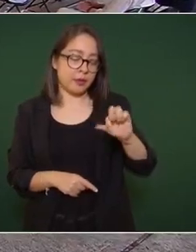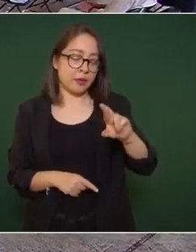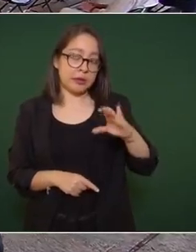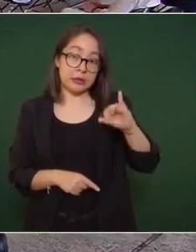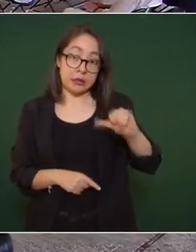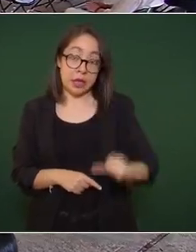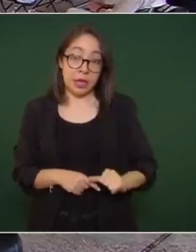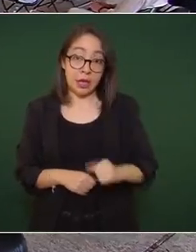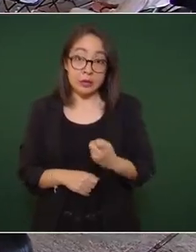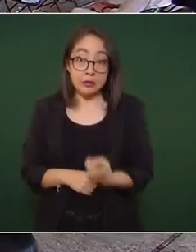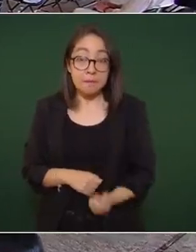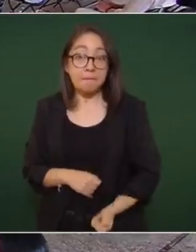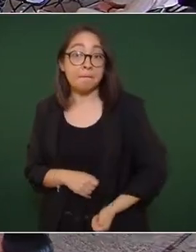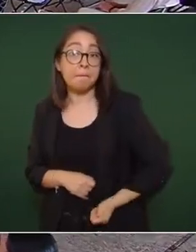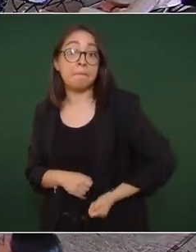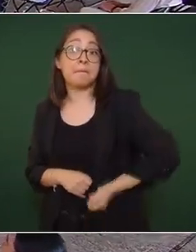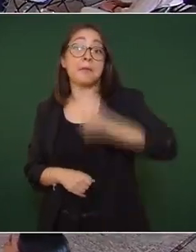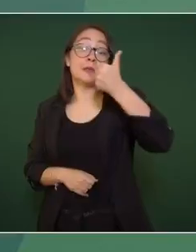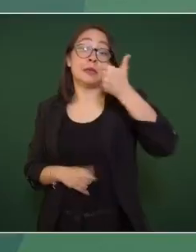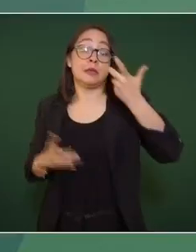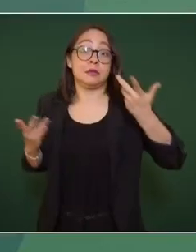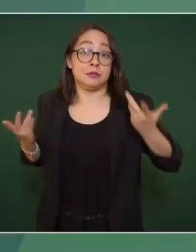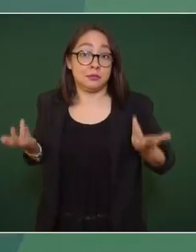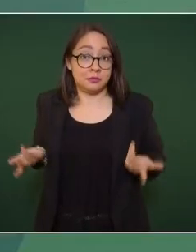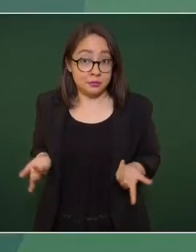Es el primer caso